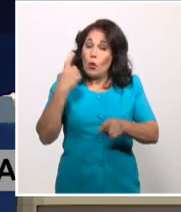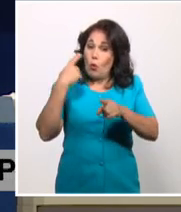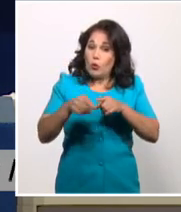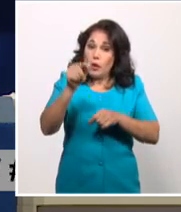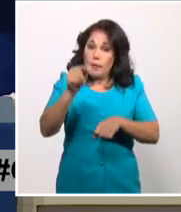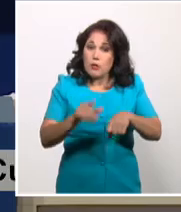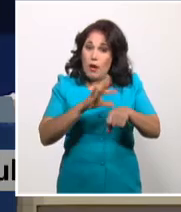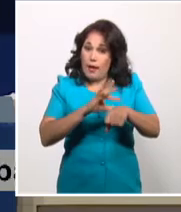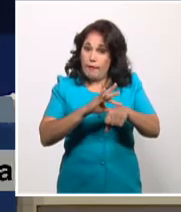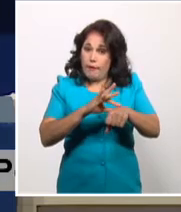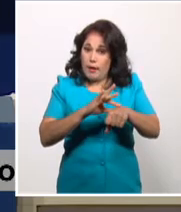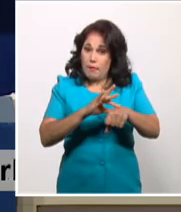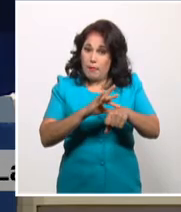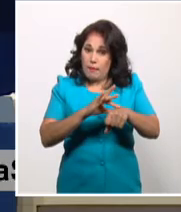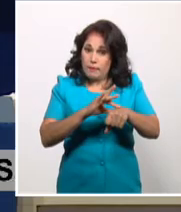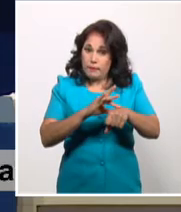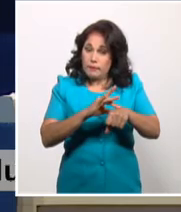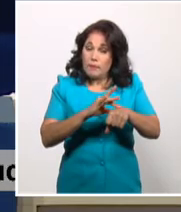paciente